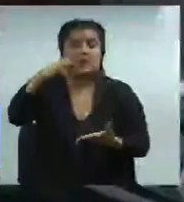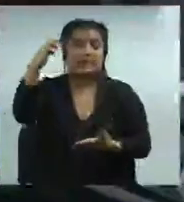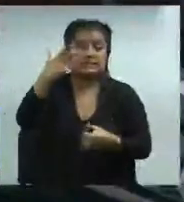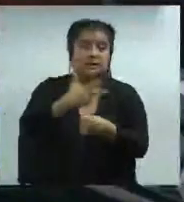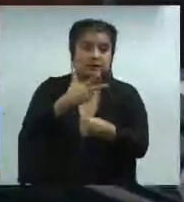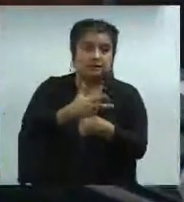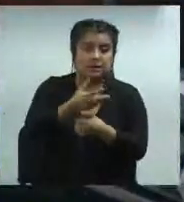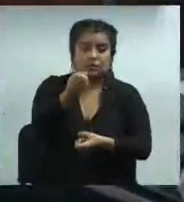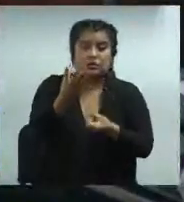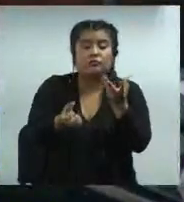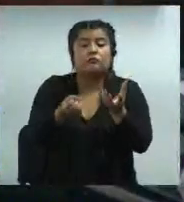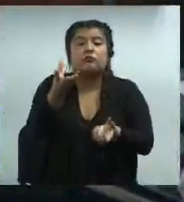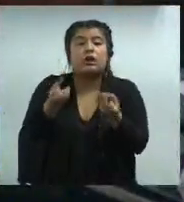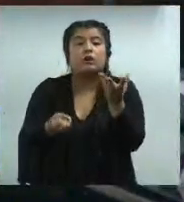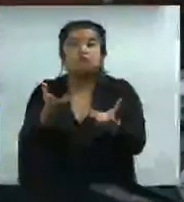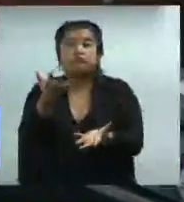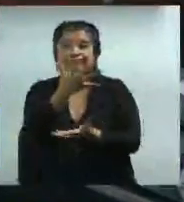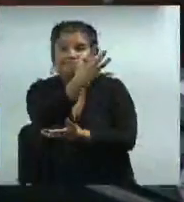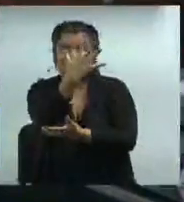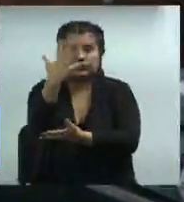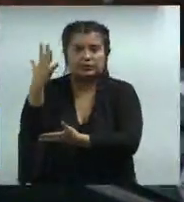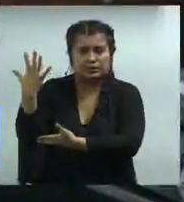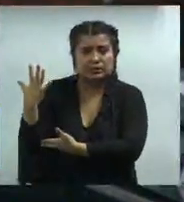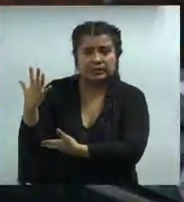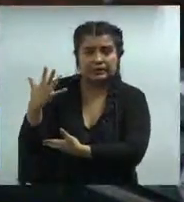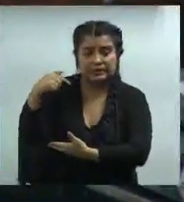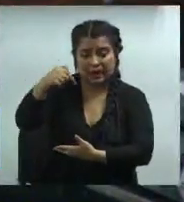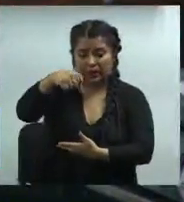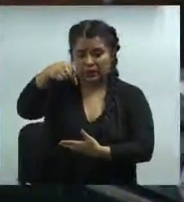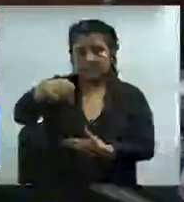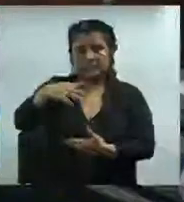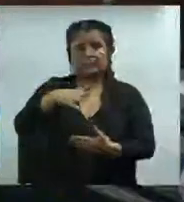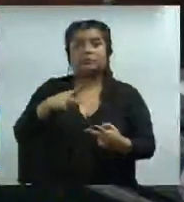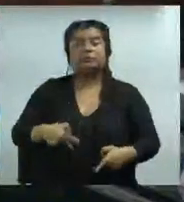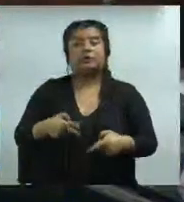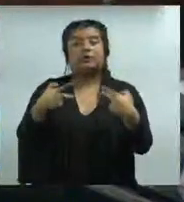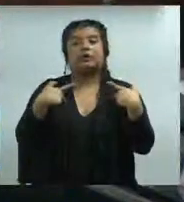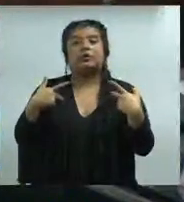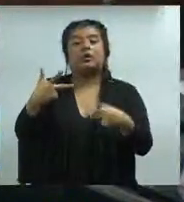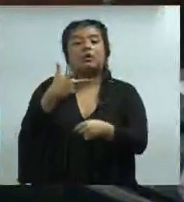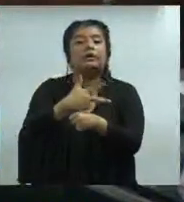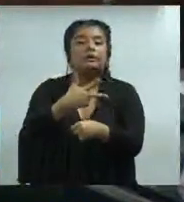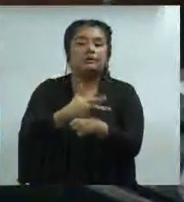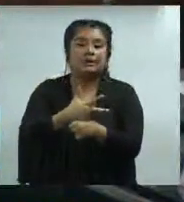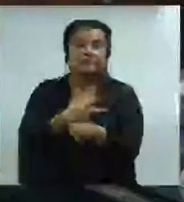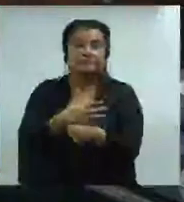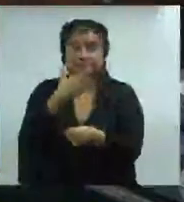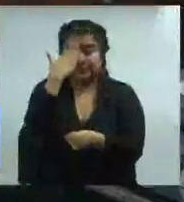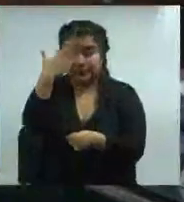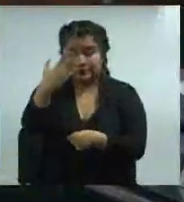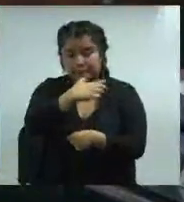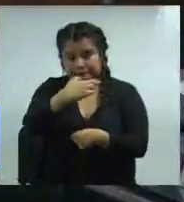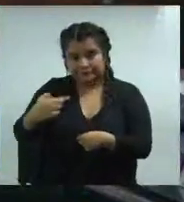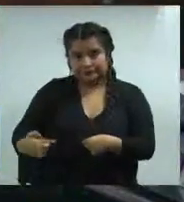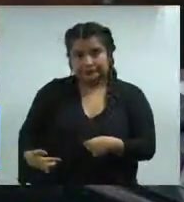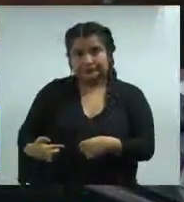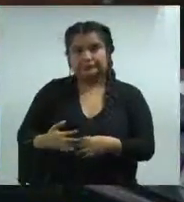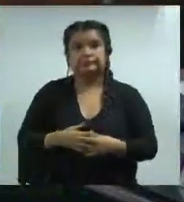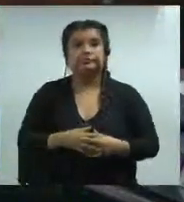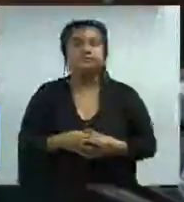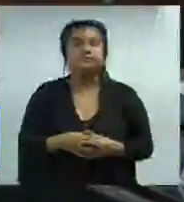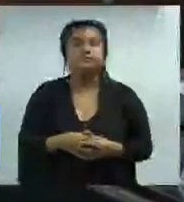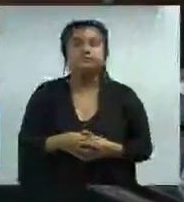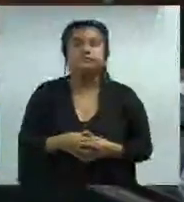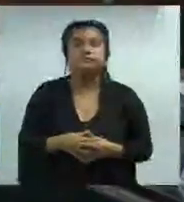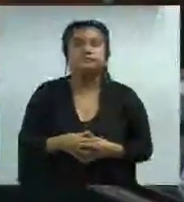los incendios forestales que tenemos en toda la República de Guatemala. Gracias, presidente, honorable pleno.